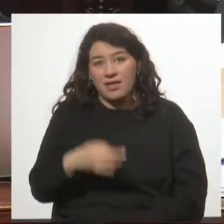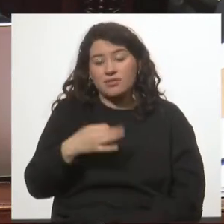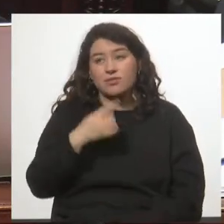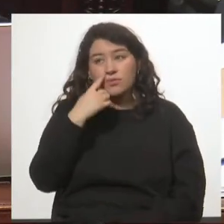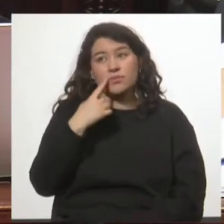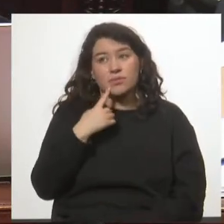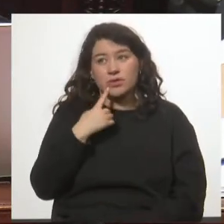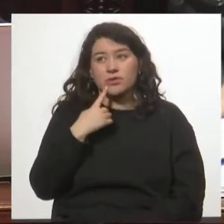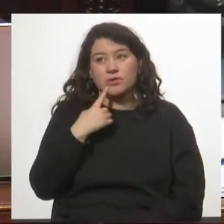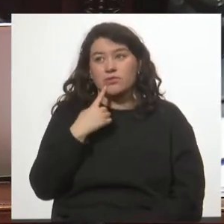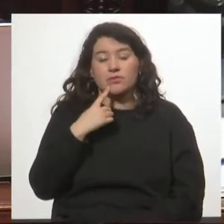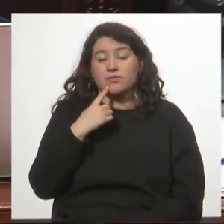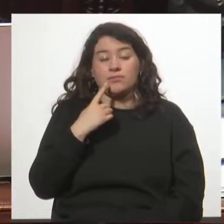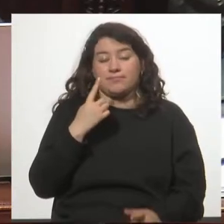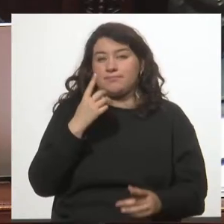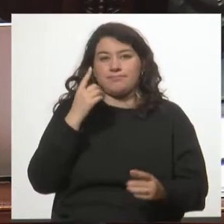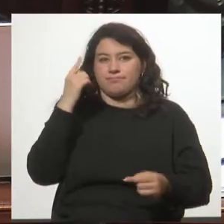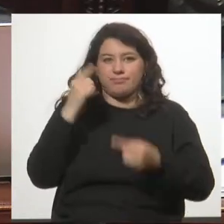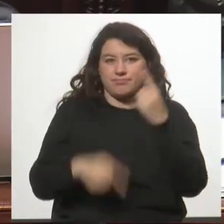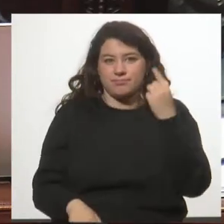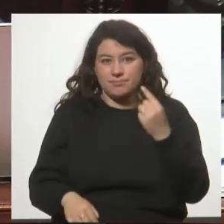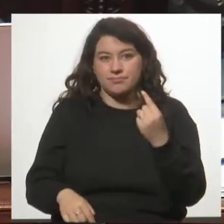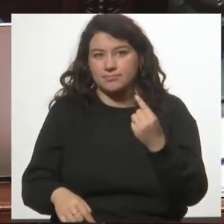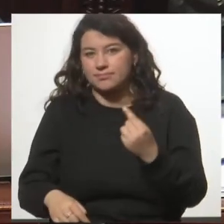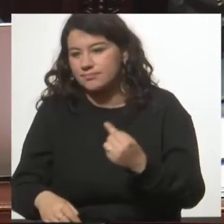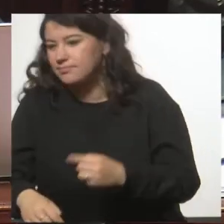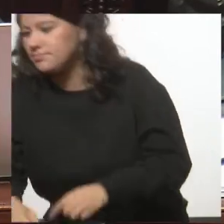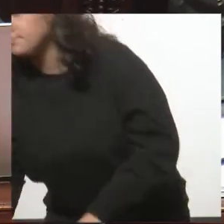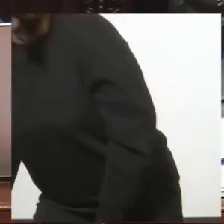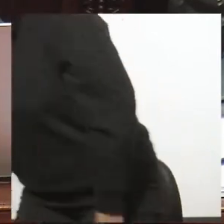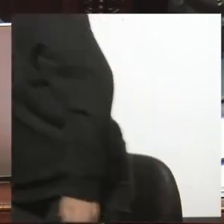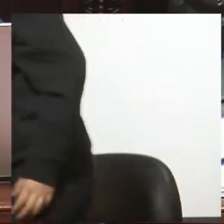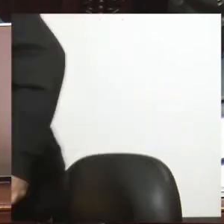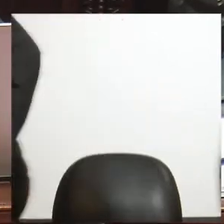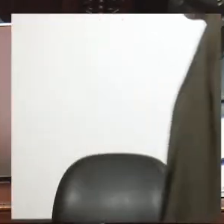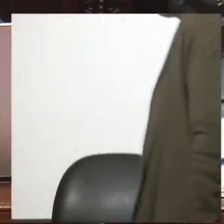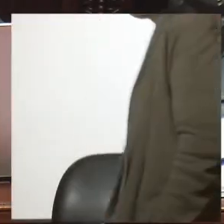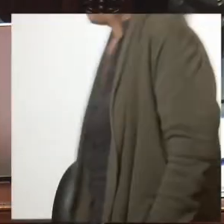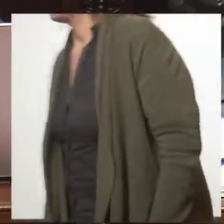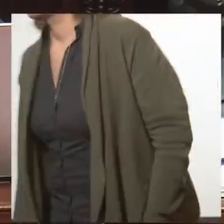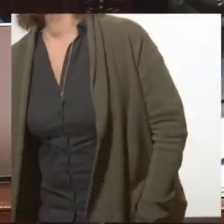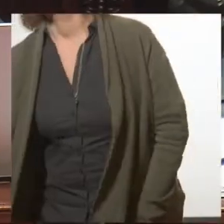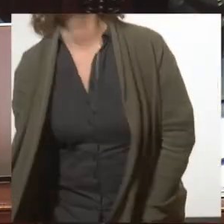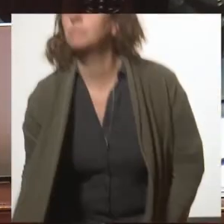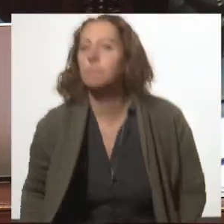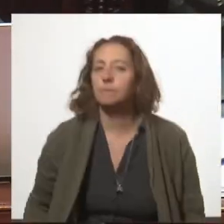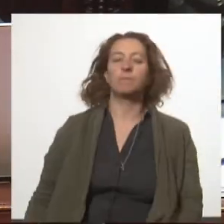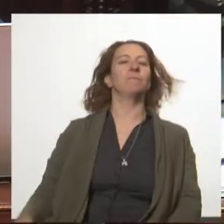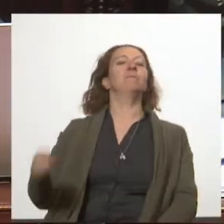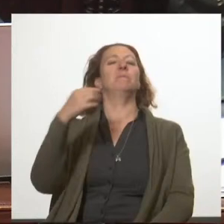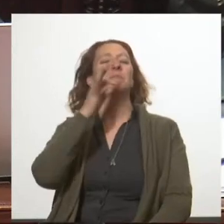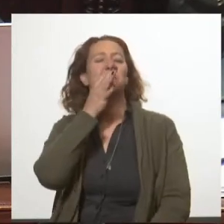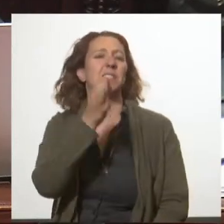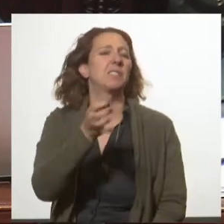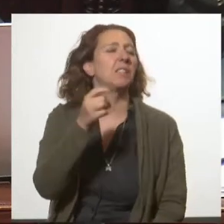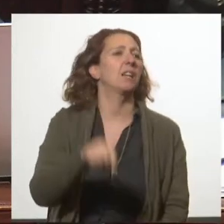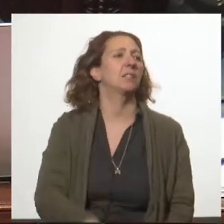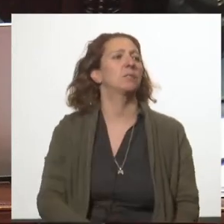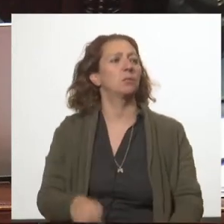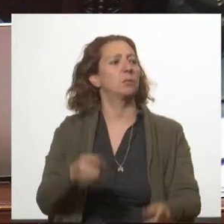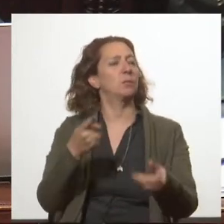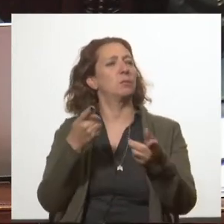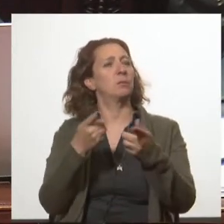cifras fueron absolutamente irrisorias es decir entre otras cosas porque cuando se hablaba de que esto iba a generar un tráfico de